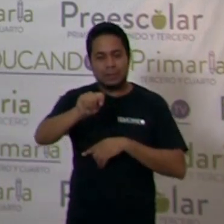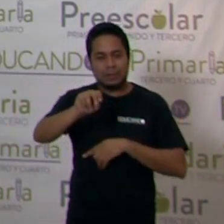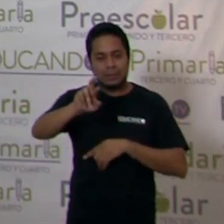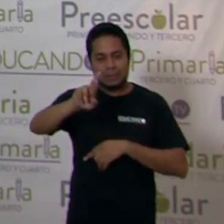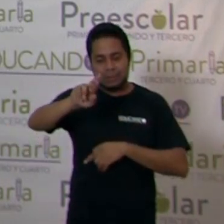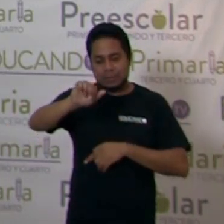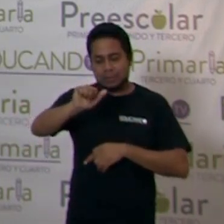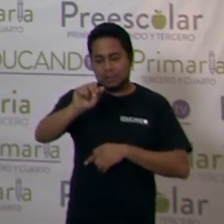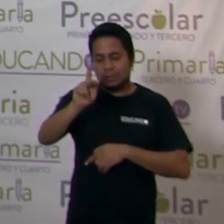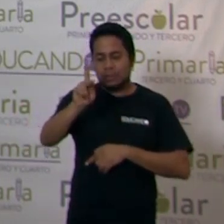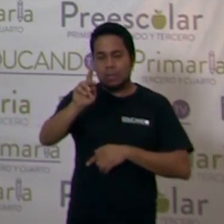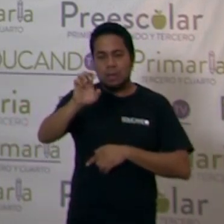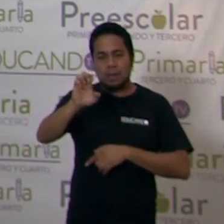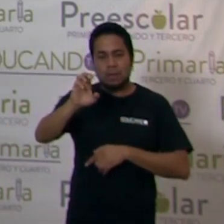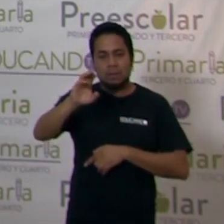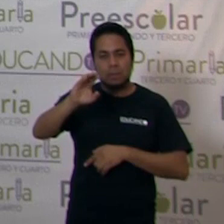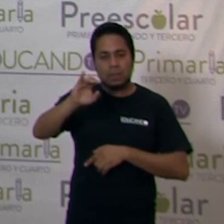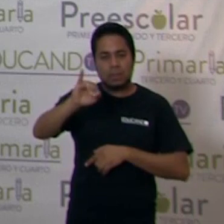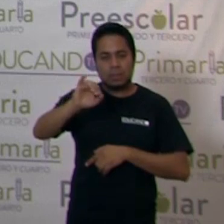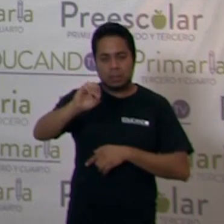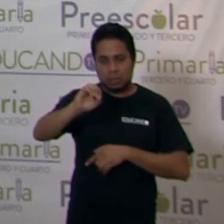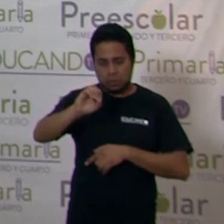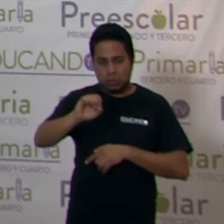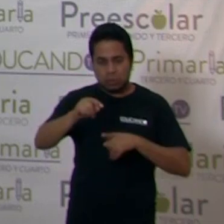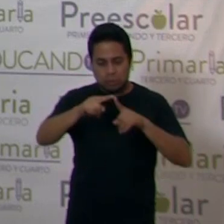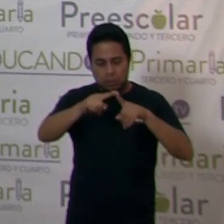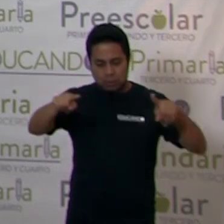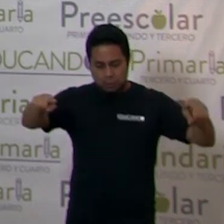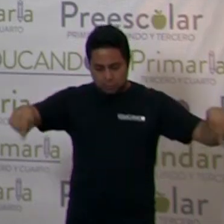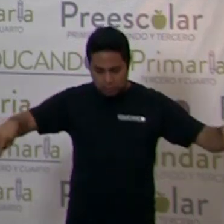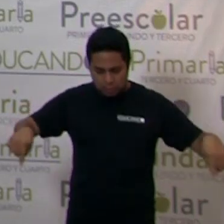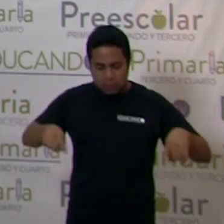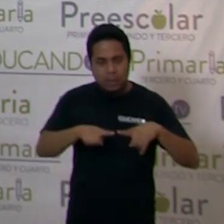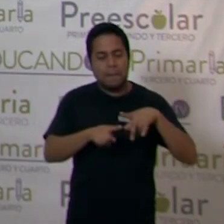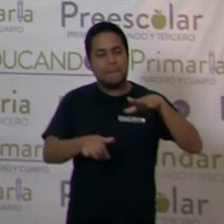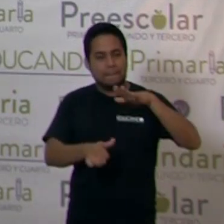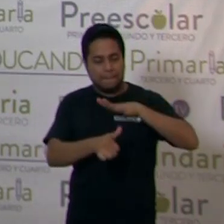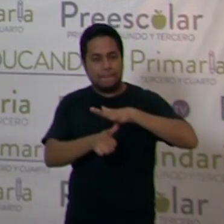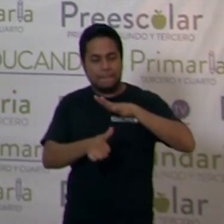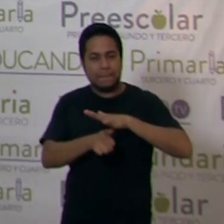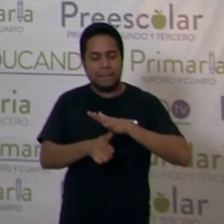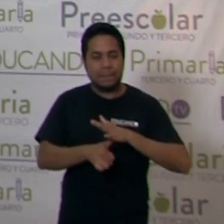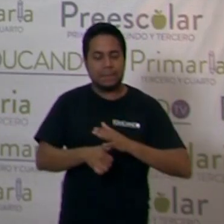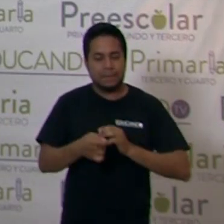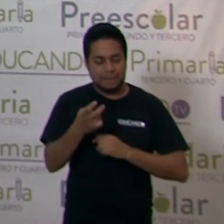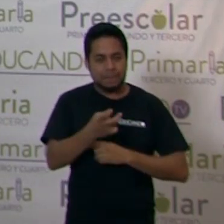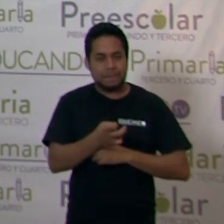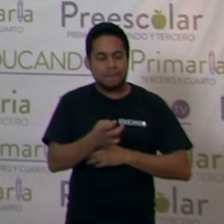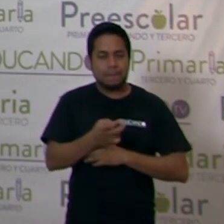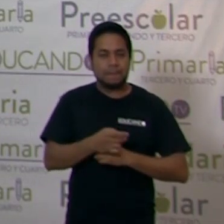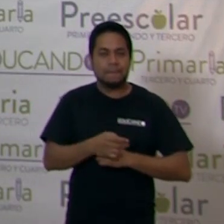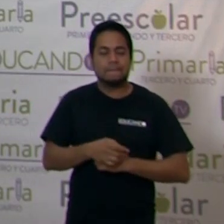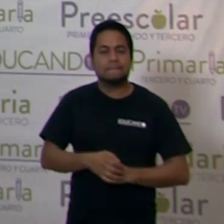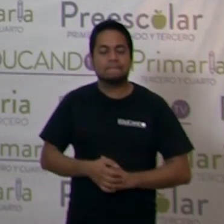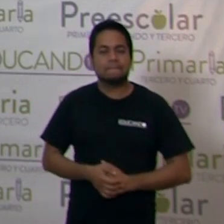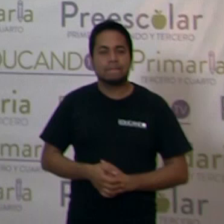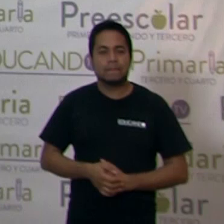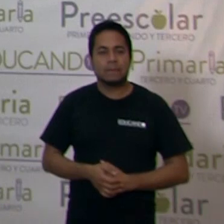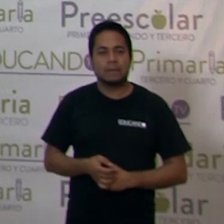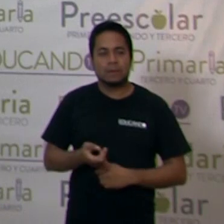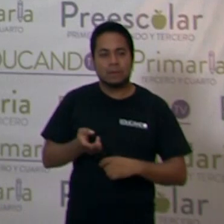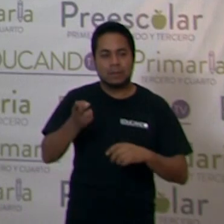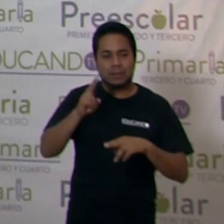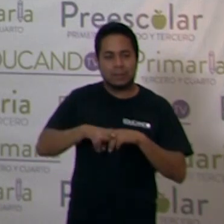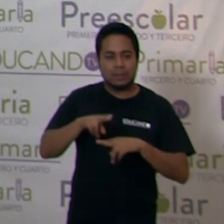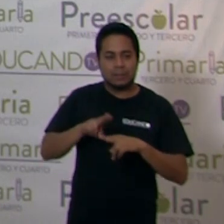Sí y dicen las mesas trapezoidales Ah bueno tiene esta forma de un trapecio tú ya te sientas de